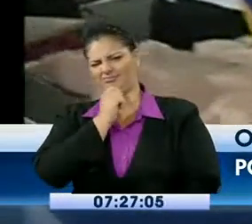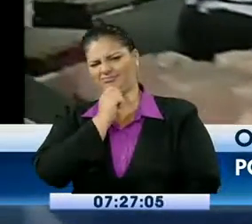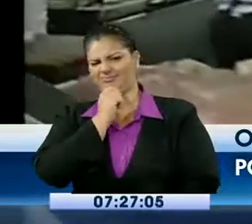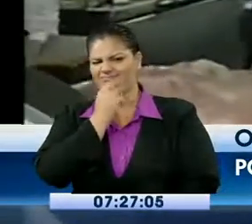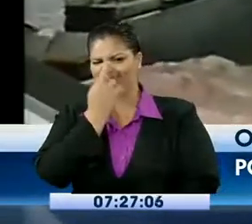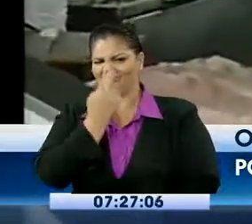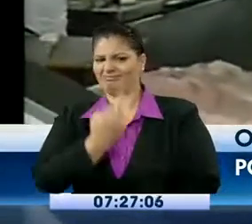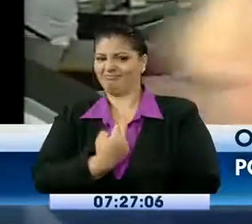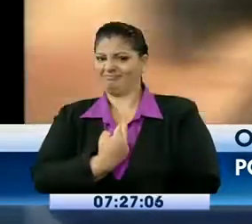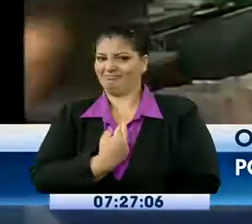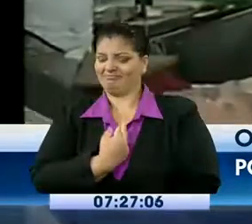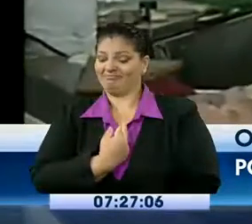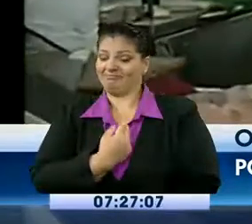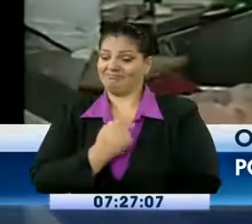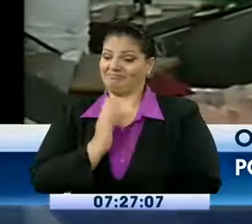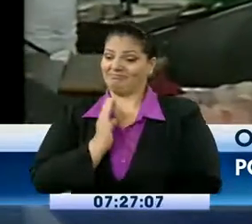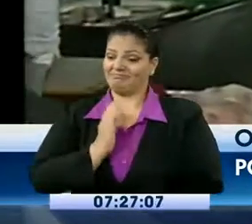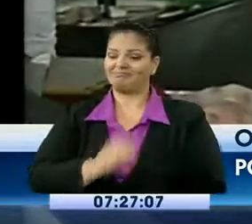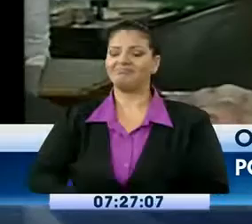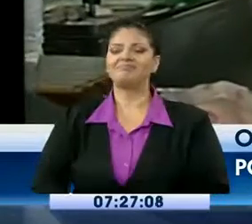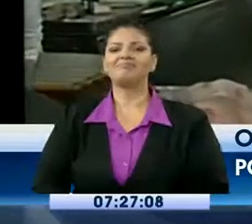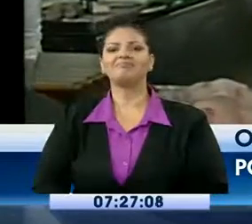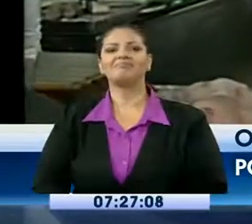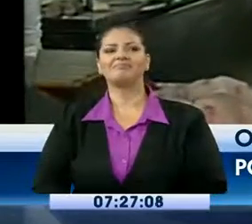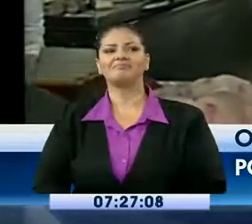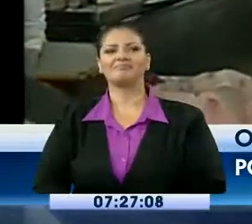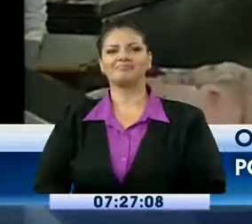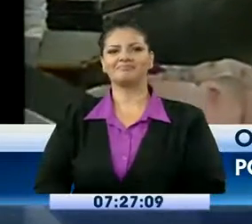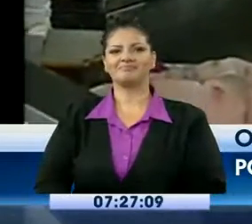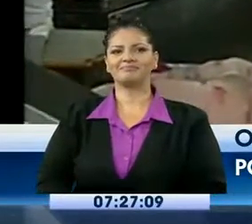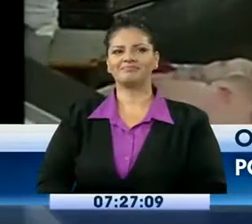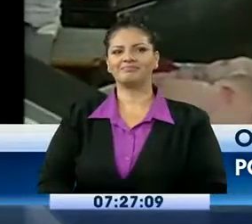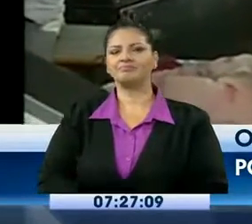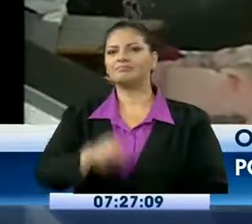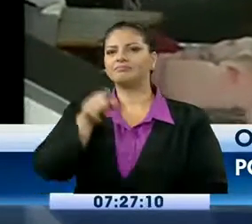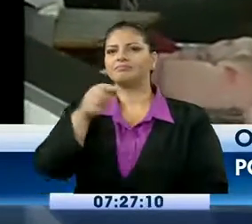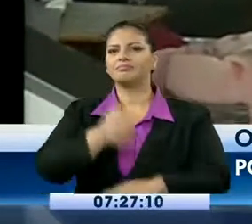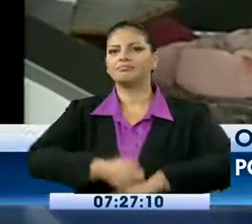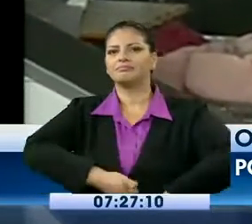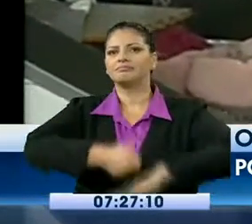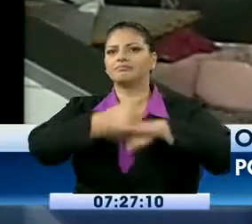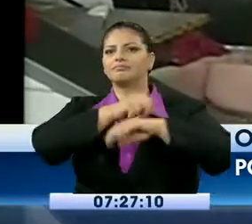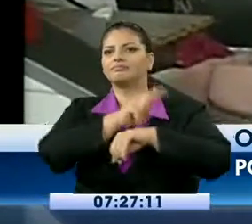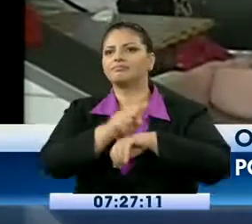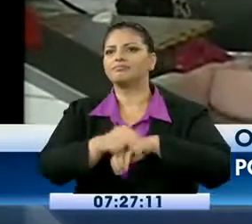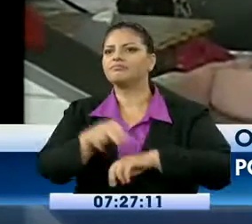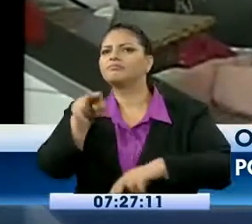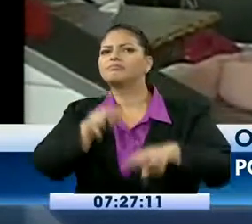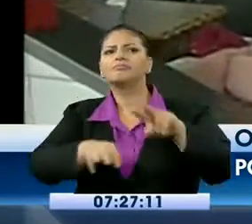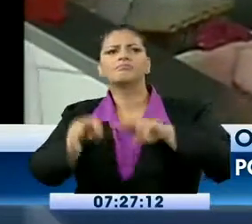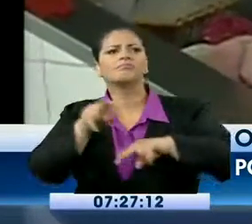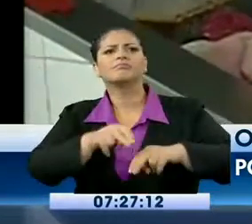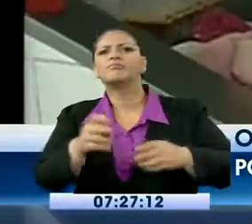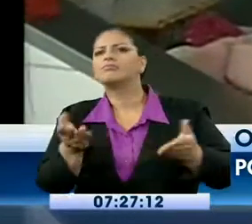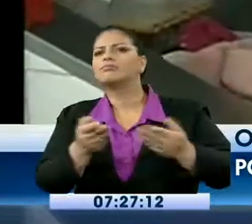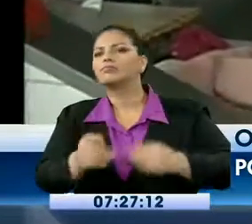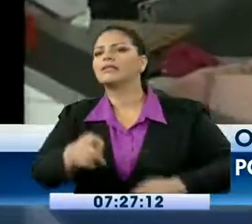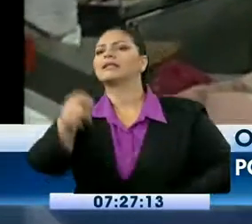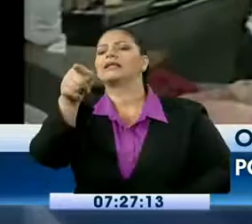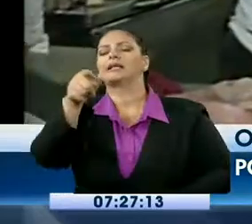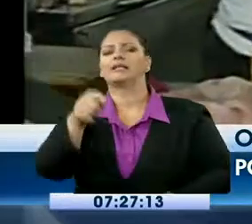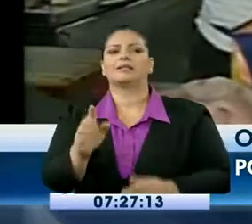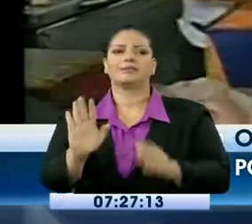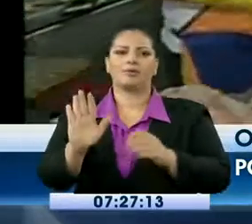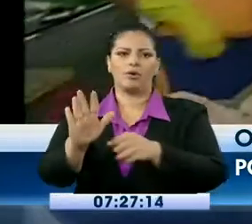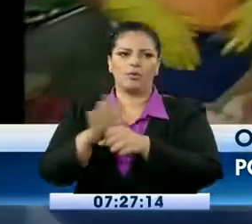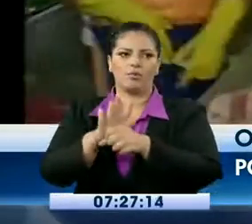Jennifer, por favor, la comisaria, bueno, está por otra área, me dicen. Seguimos dialogando. Ojalá que acá no estén